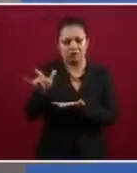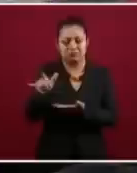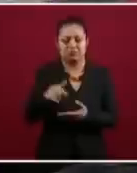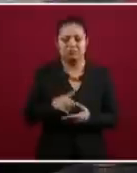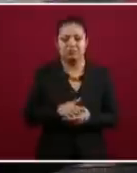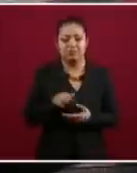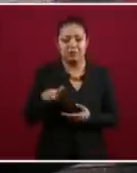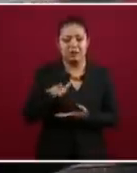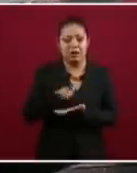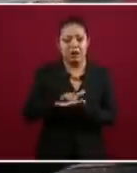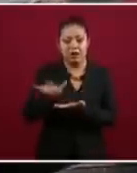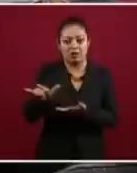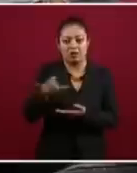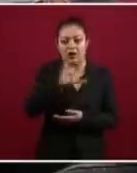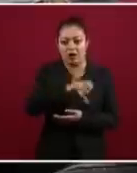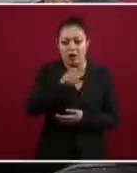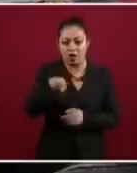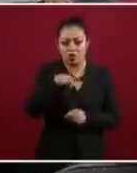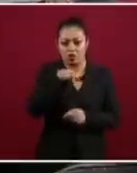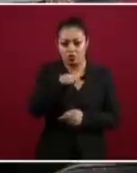el de Cancún,